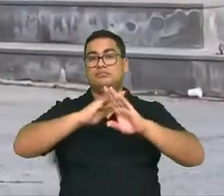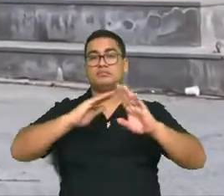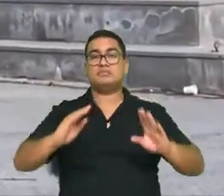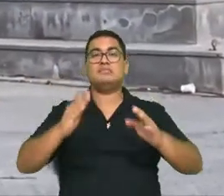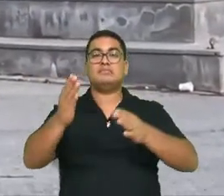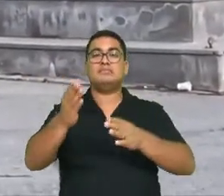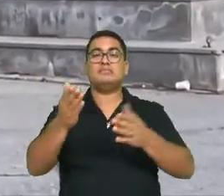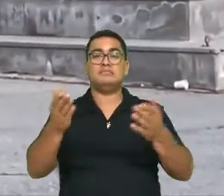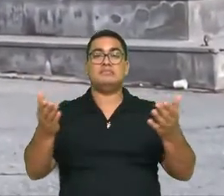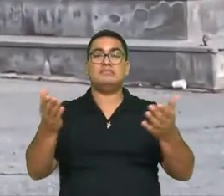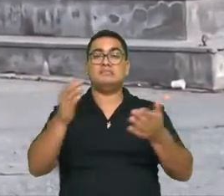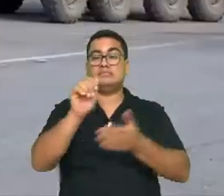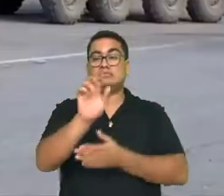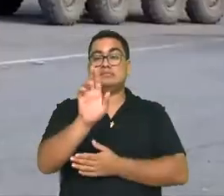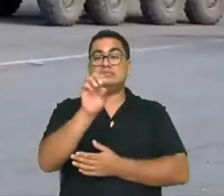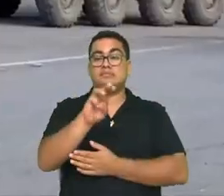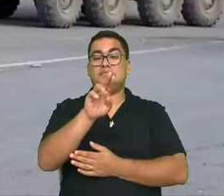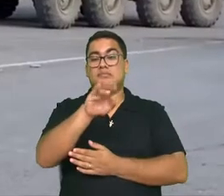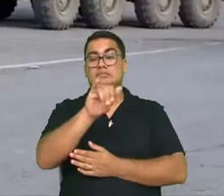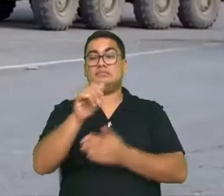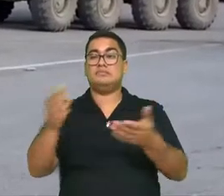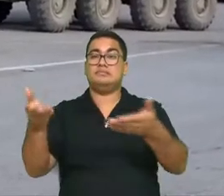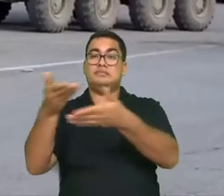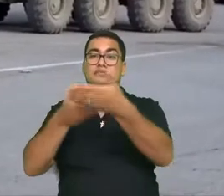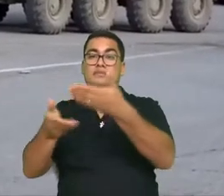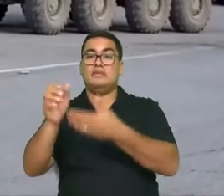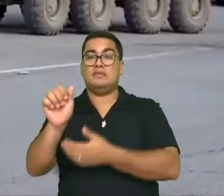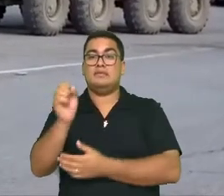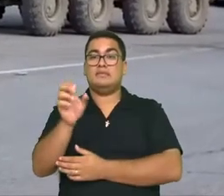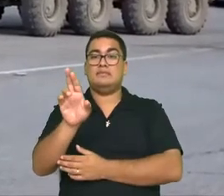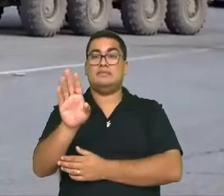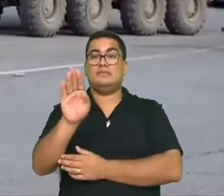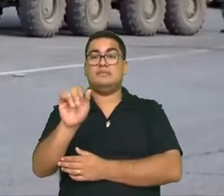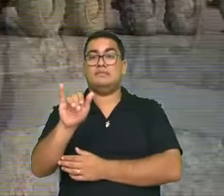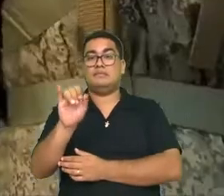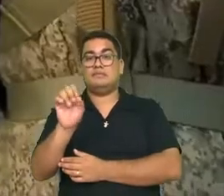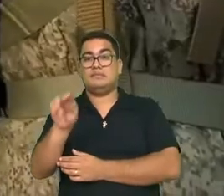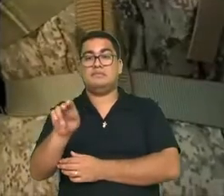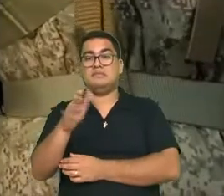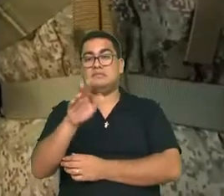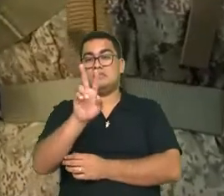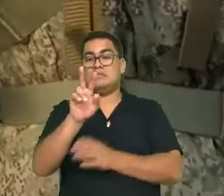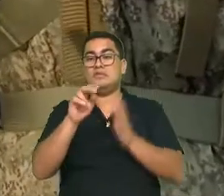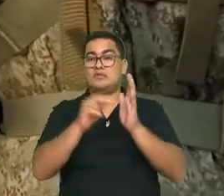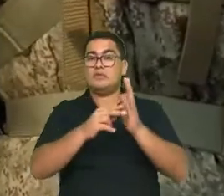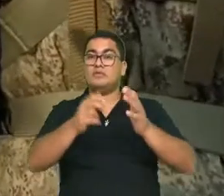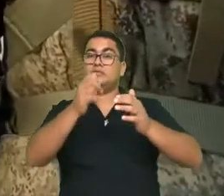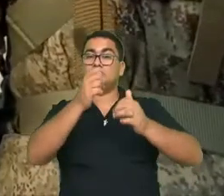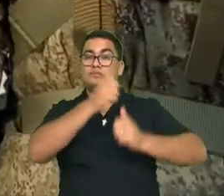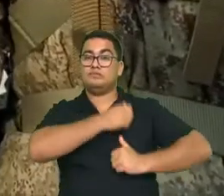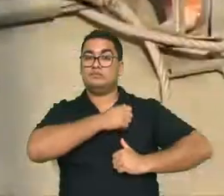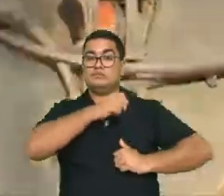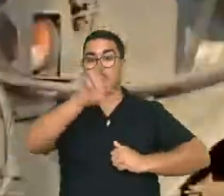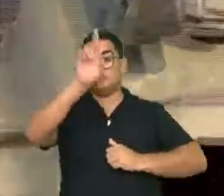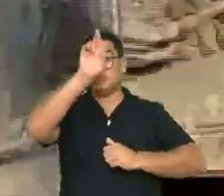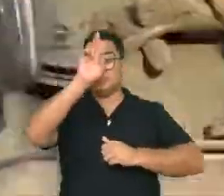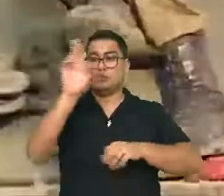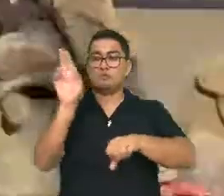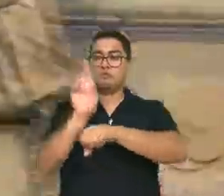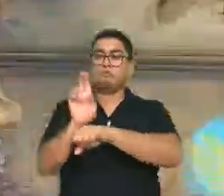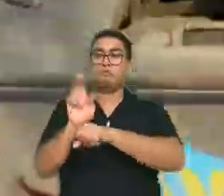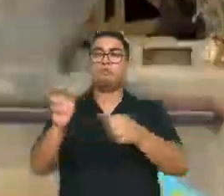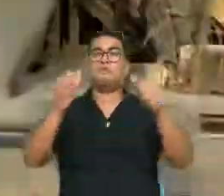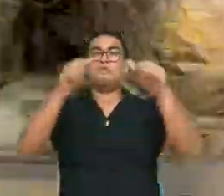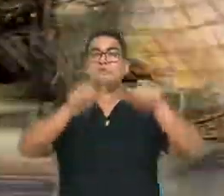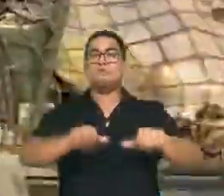alcanzados entre Armenia y Azerbaiyán. Alrededor de 2.000 soldados del Kremlin vigilarán que se cumpla el acuerdo de